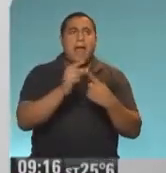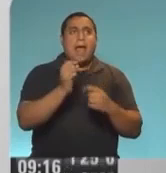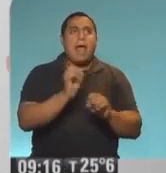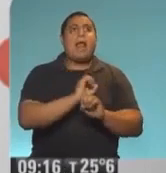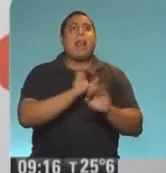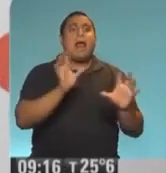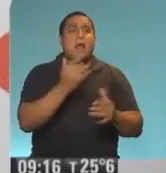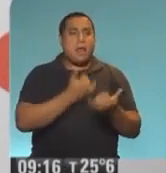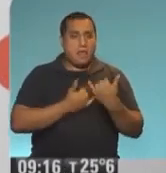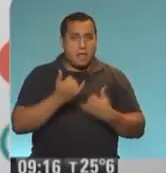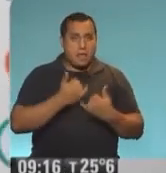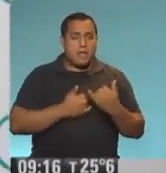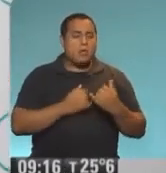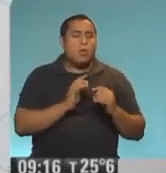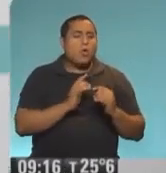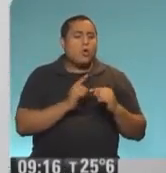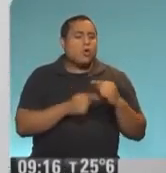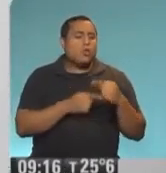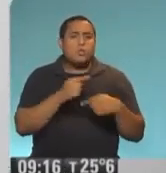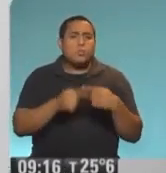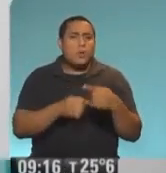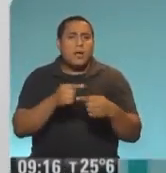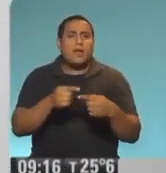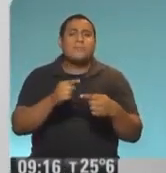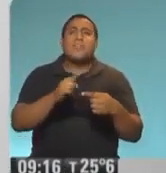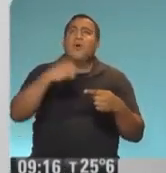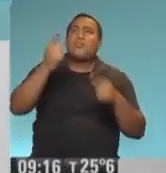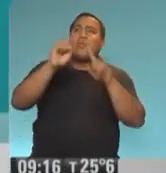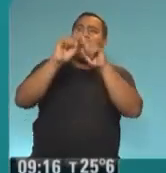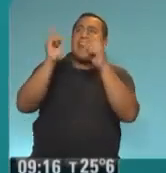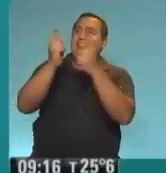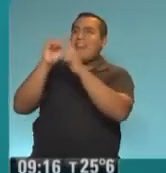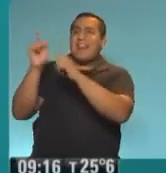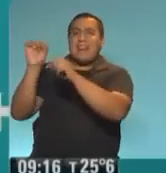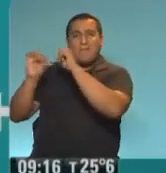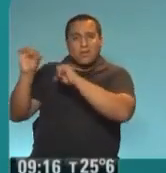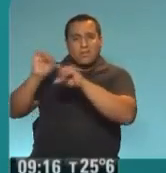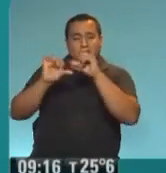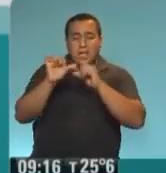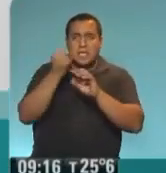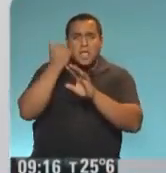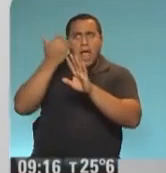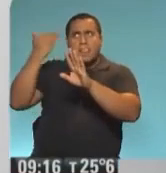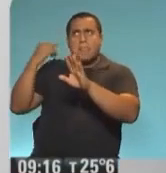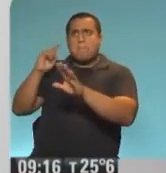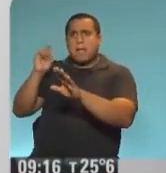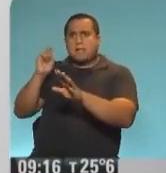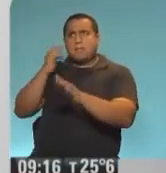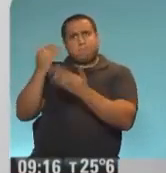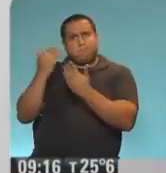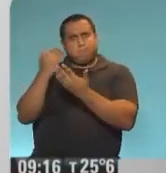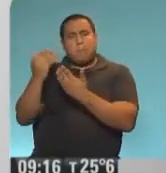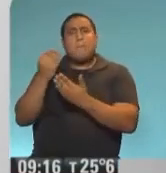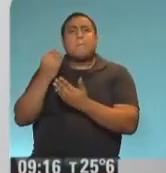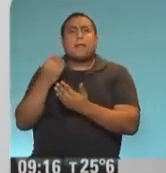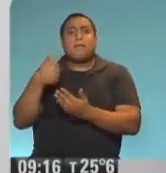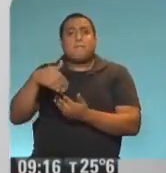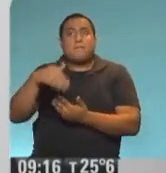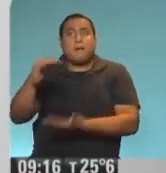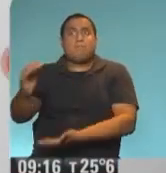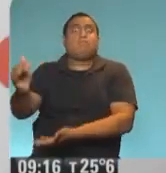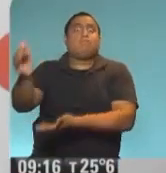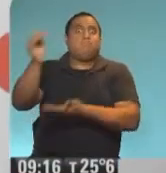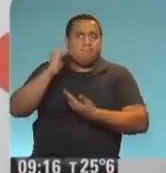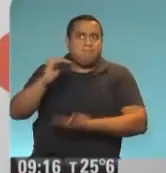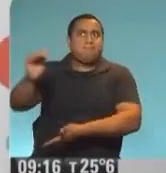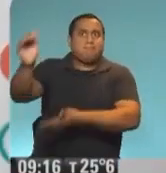nos decía, que se sigue y se continúen tratativas con distintos laboratorios, por supuesto, con los que se inició hace muchos meses, para que continúen llegando las vacunas